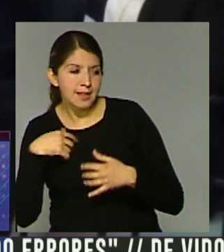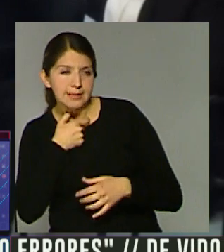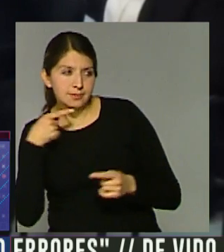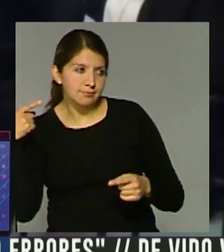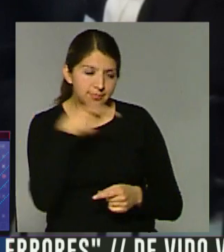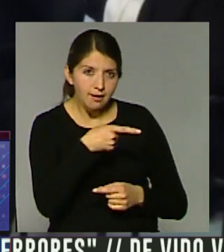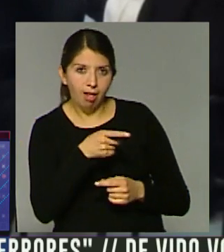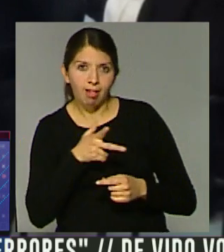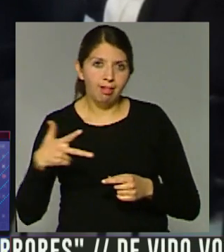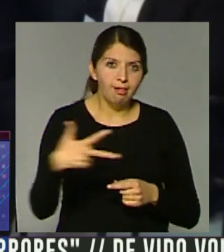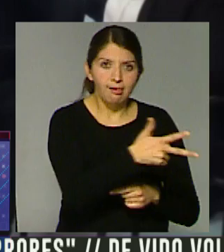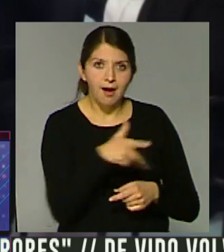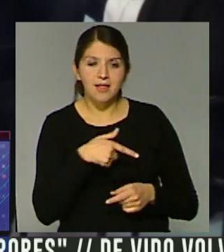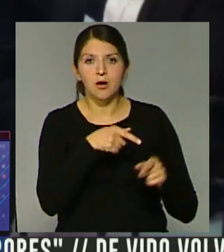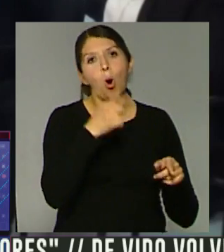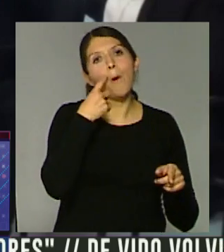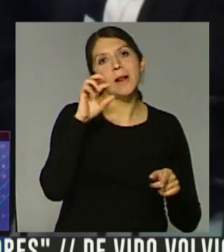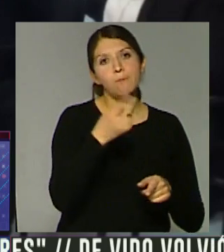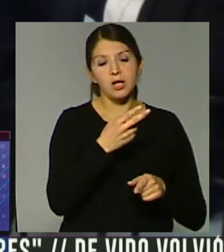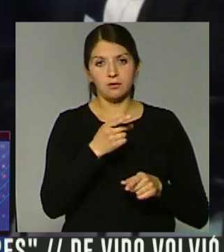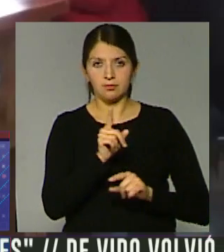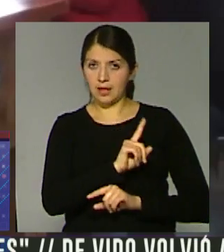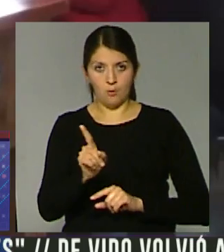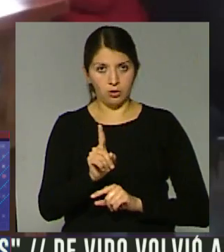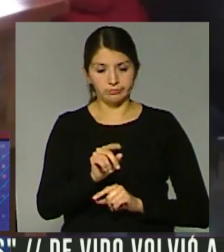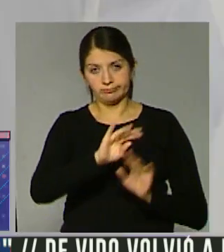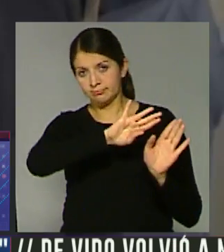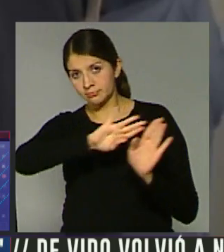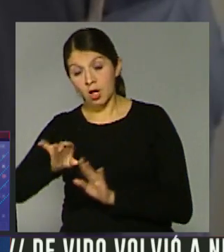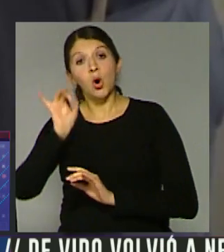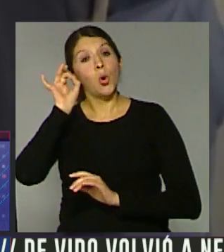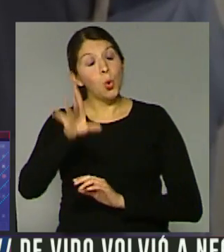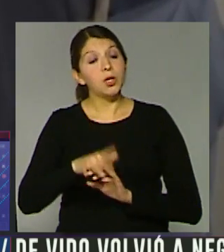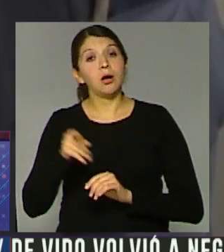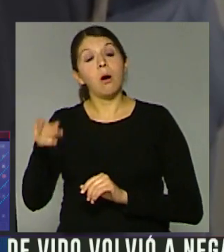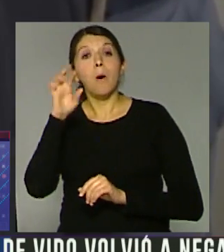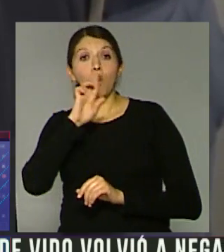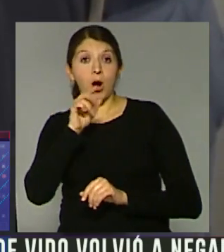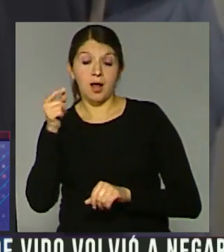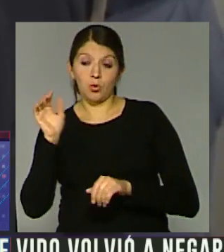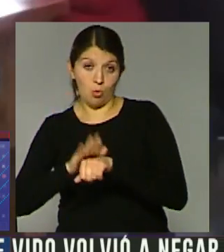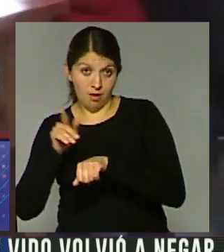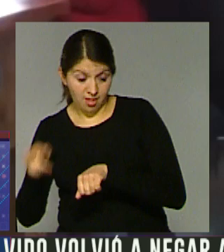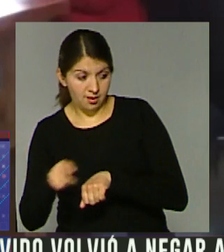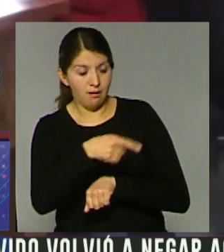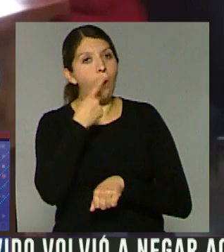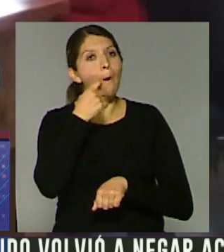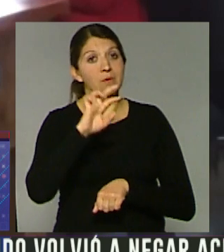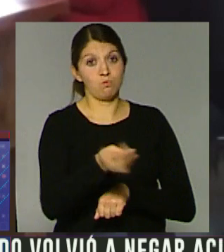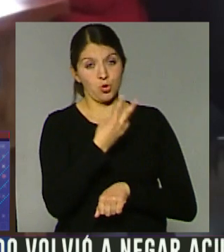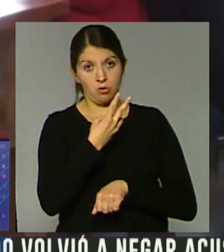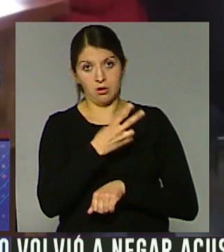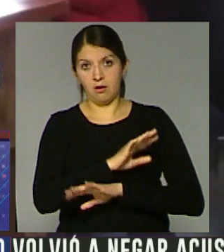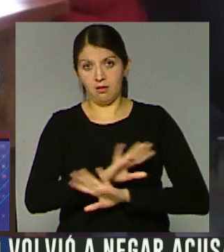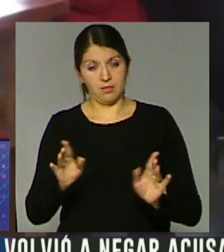fuera determinado de esta forma. Entonces quedó como homicidio culposo agravado, teniendo en cuenta, en simples palabras, para el